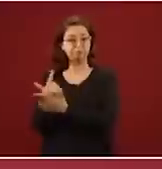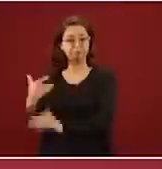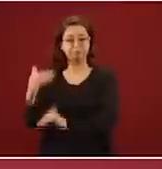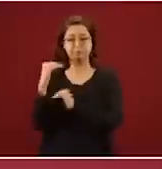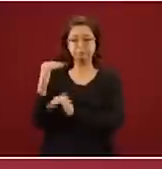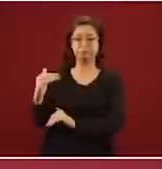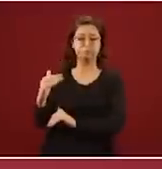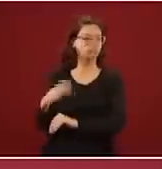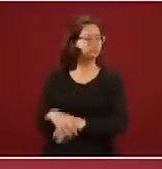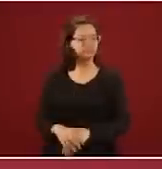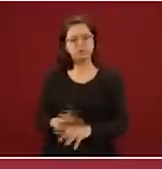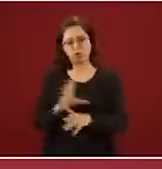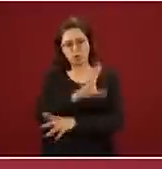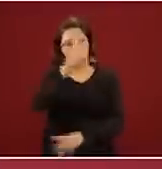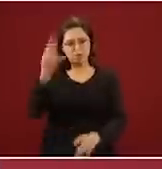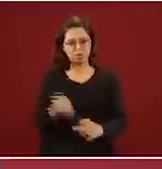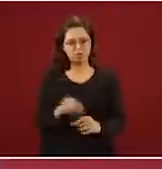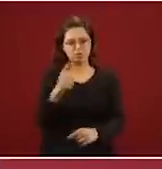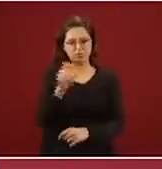los medicamentos.